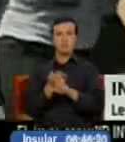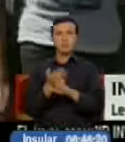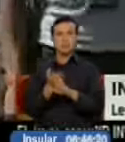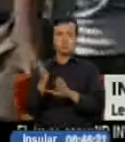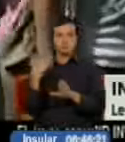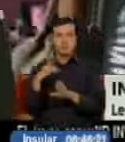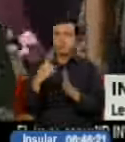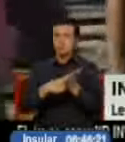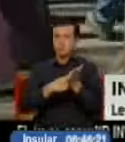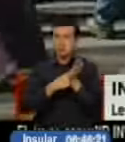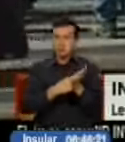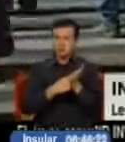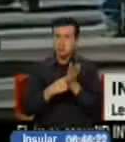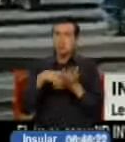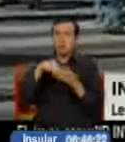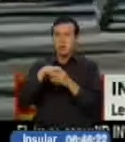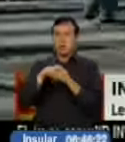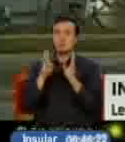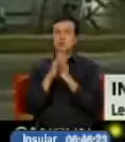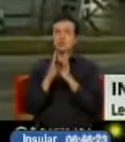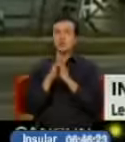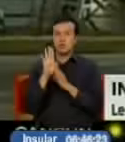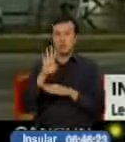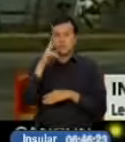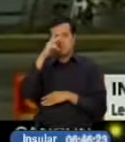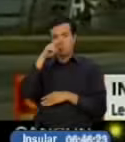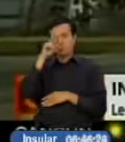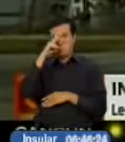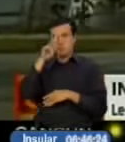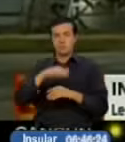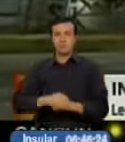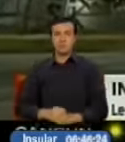parte de los debates al interior del Senado mexicano.